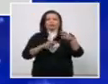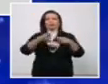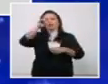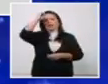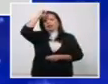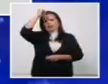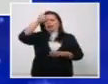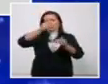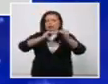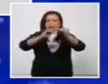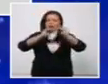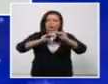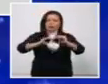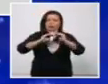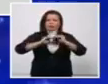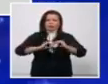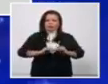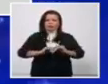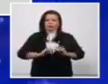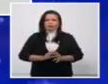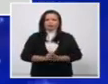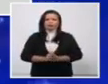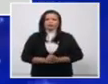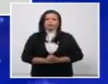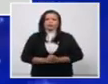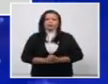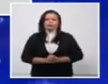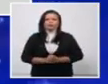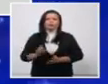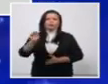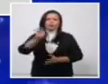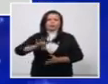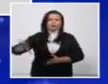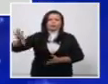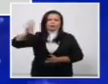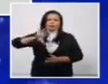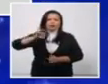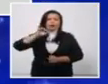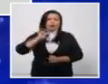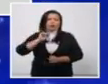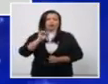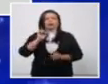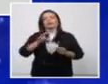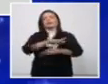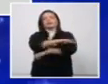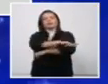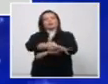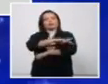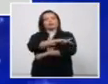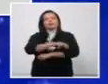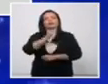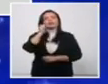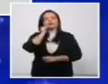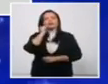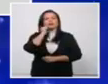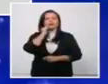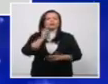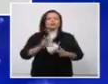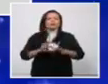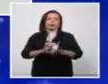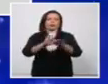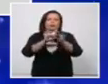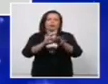le sigue Gran Bretaña, como los países con un mayor número de pacientes